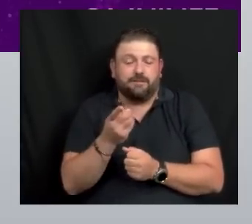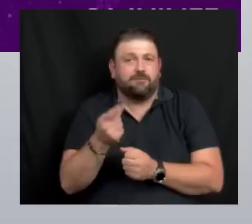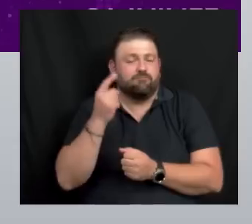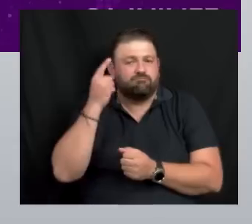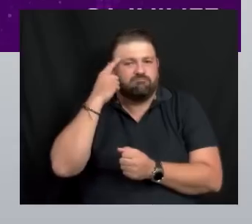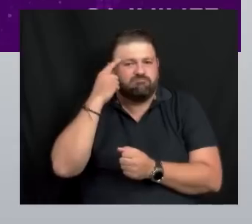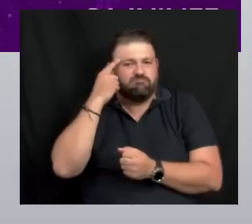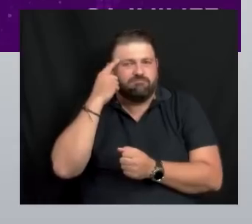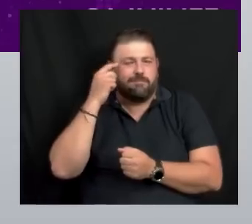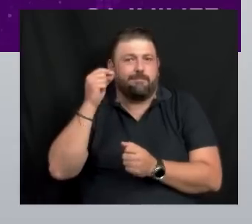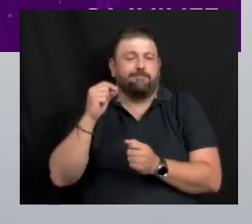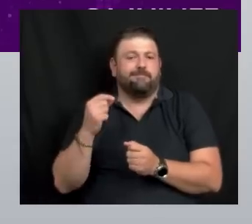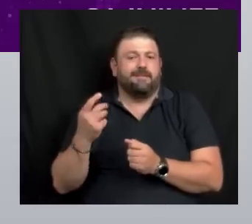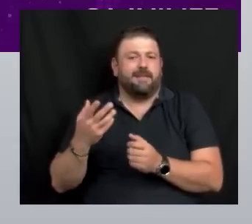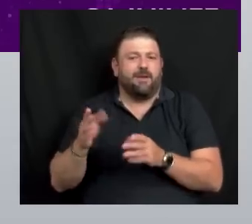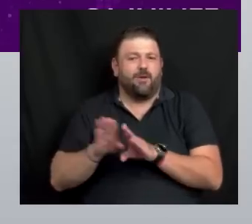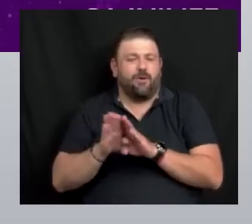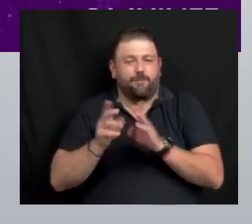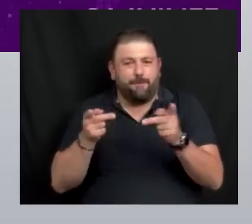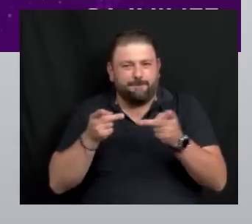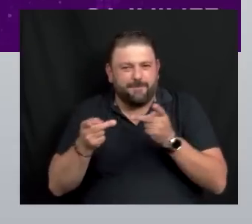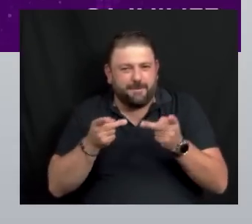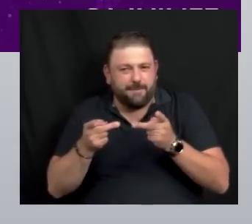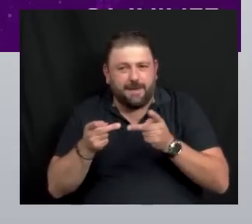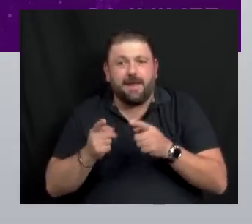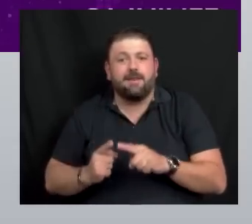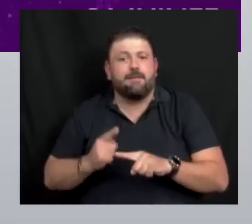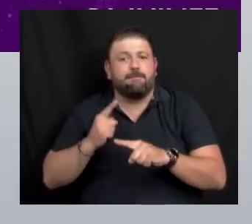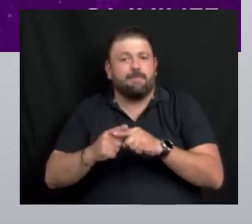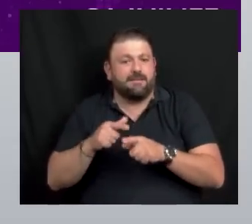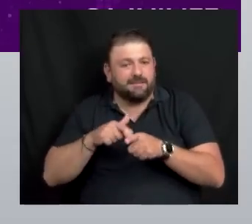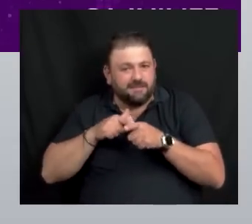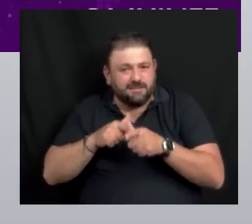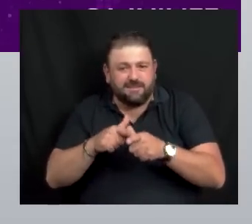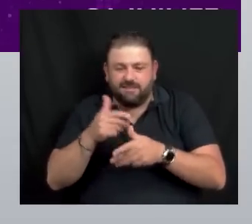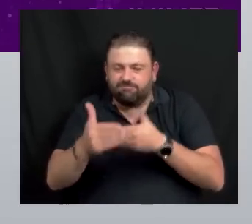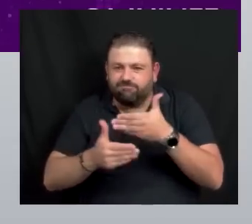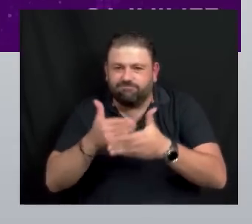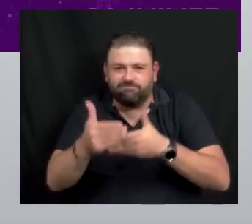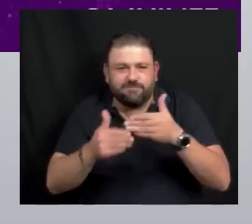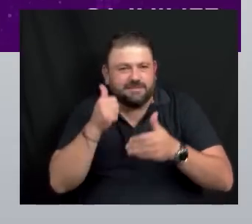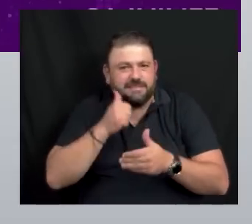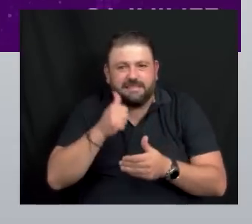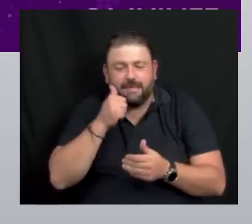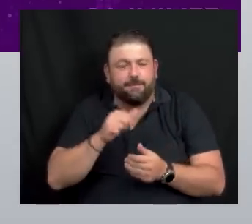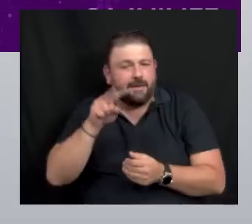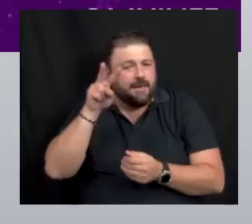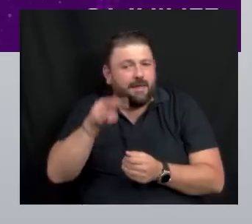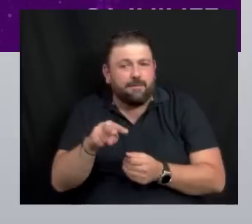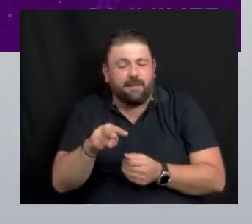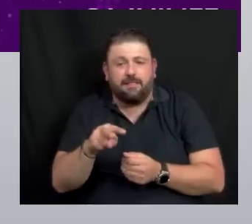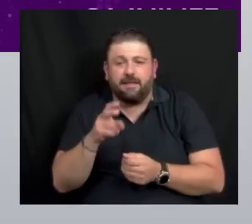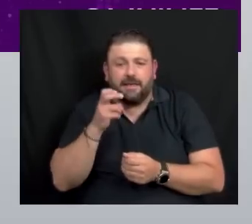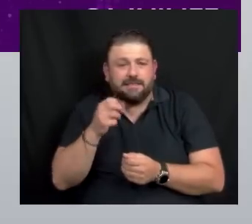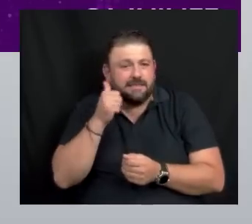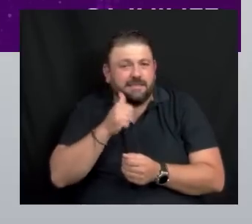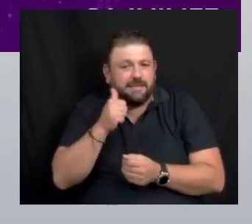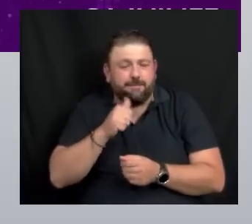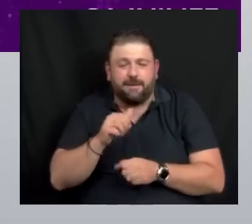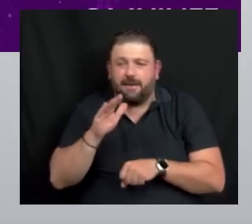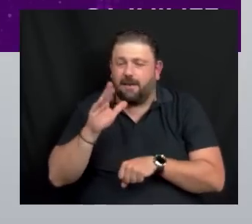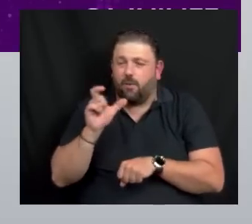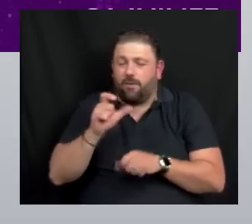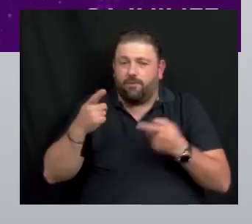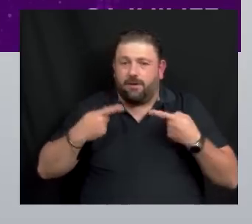mecha durante todo el año y los que vienen. Entonces, bueno, pues me pongo romántica porque es algo que de verdad en la parte